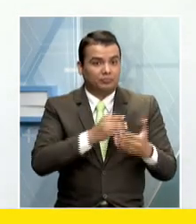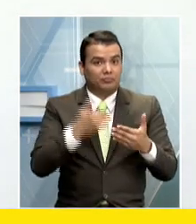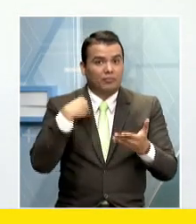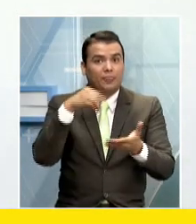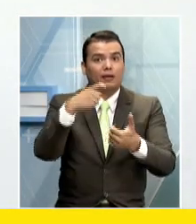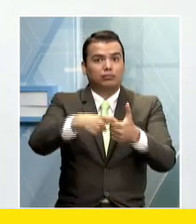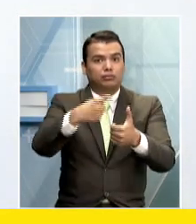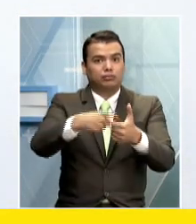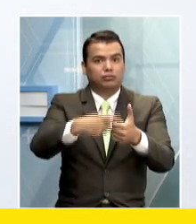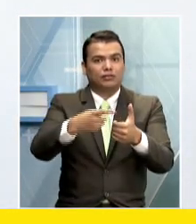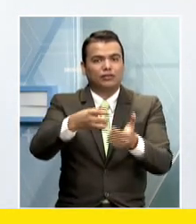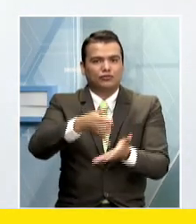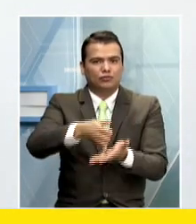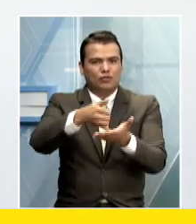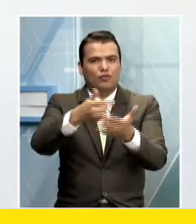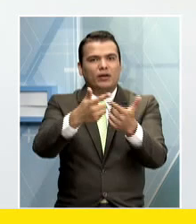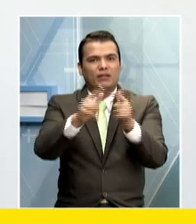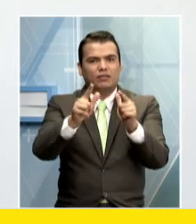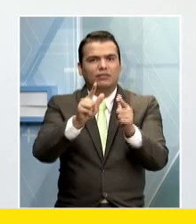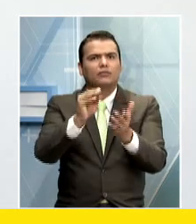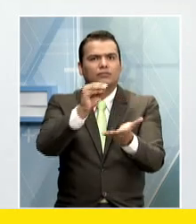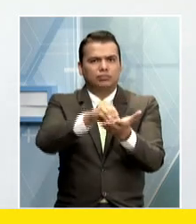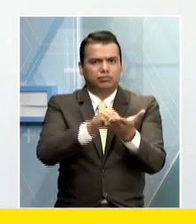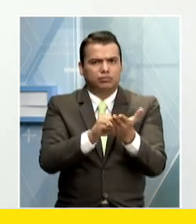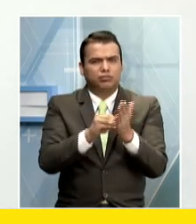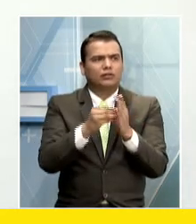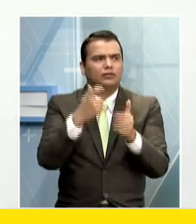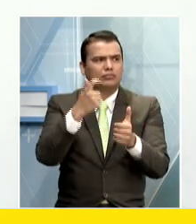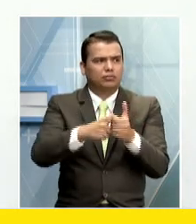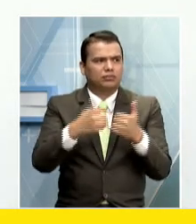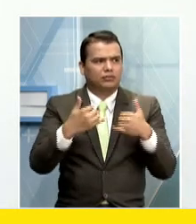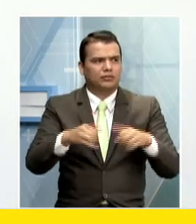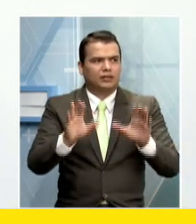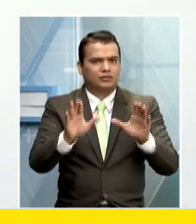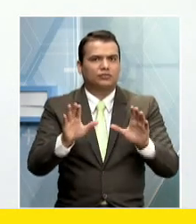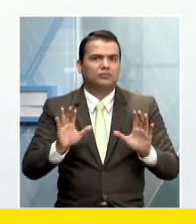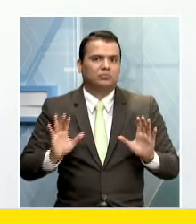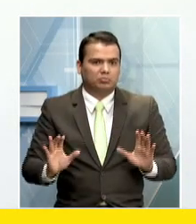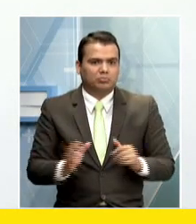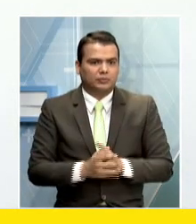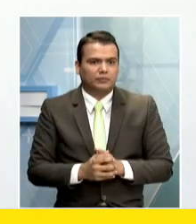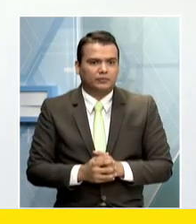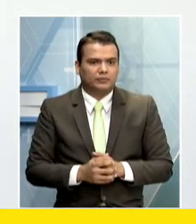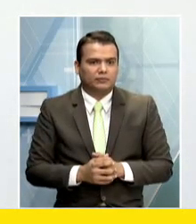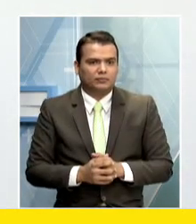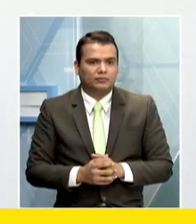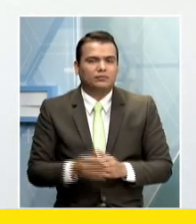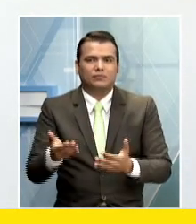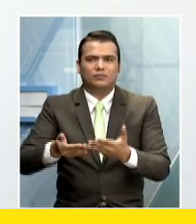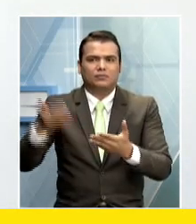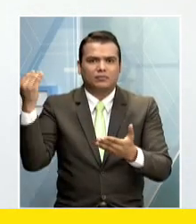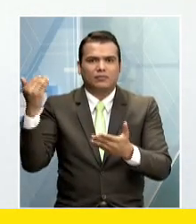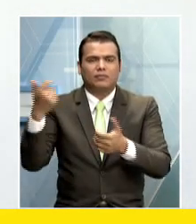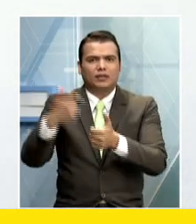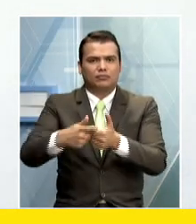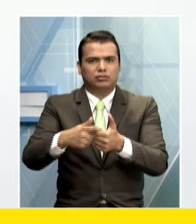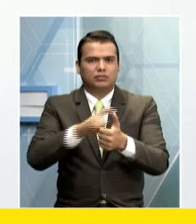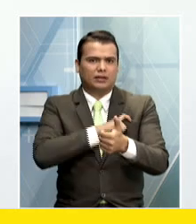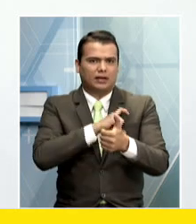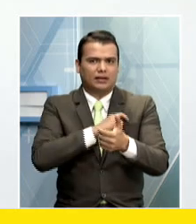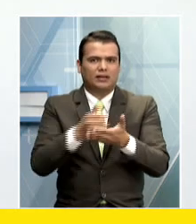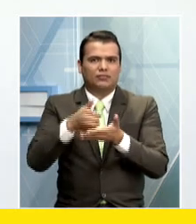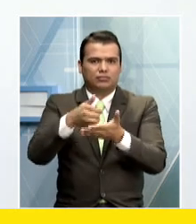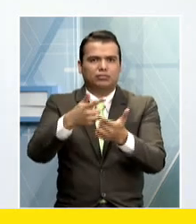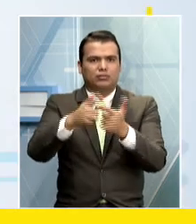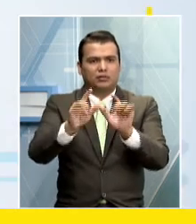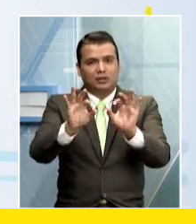participación en la Copa Libertadores. Ahora es el tercero, entonces eso es lo que le ha bajado puntos, porque las últimas participaciones del Deportivo Cali en Copa